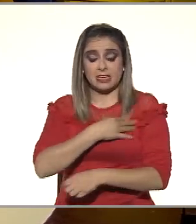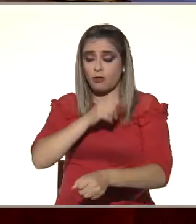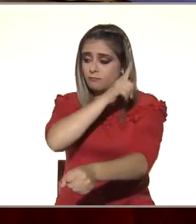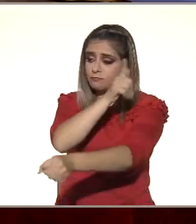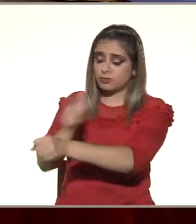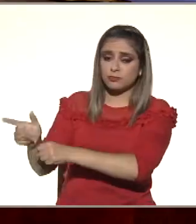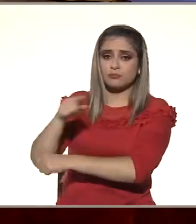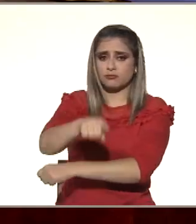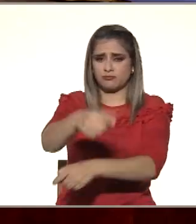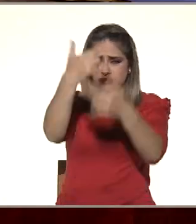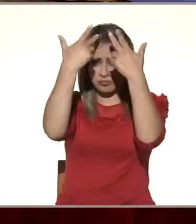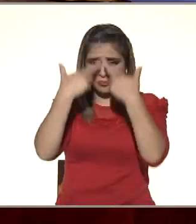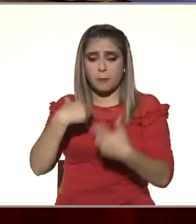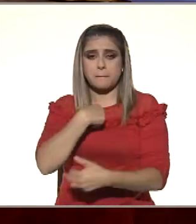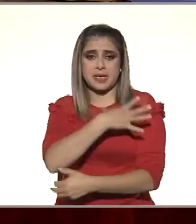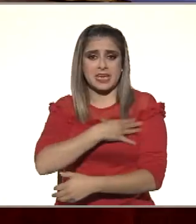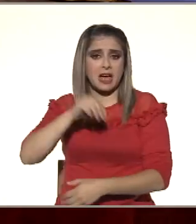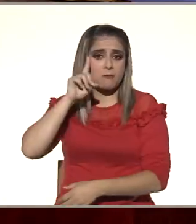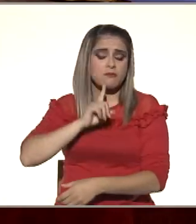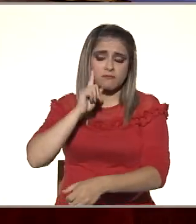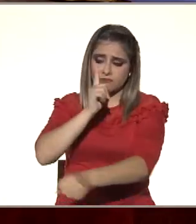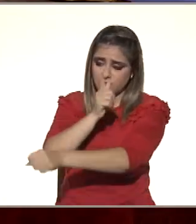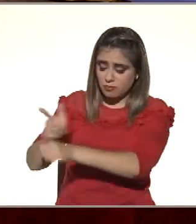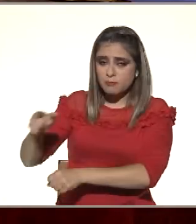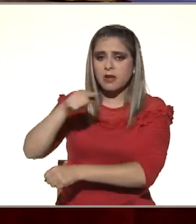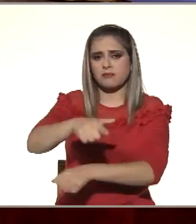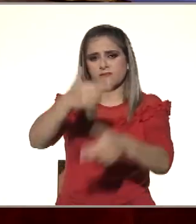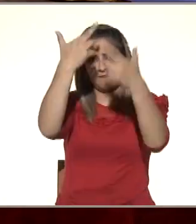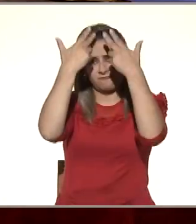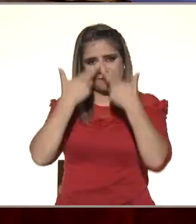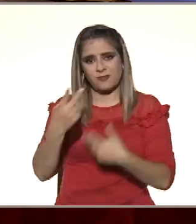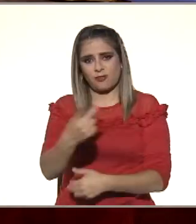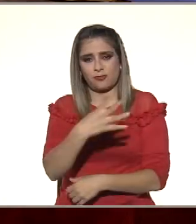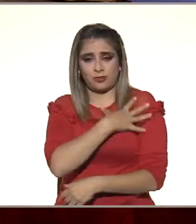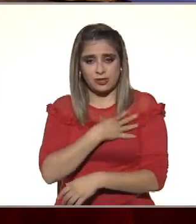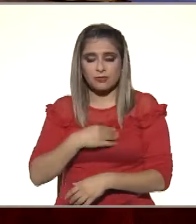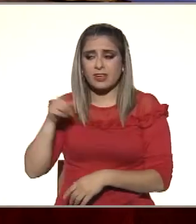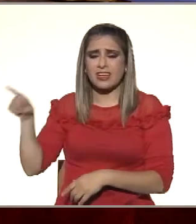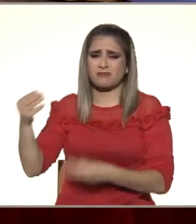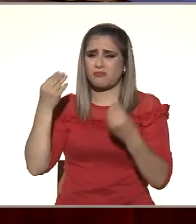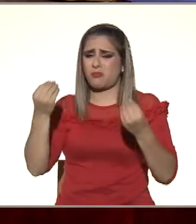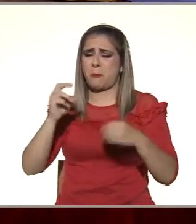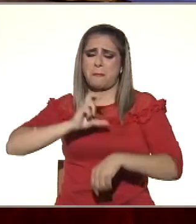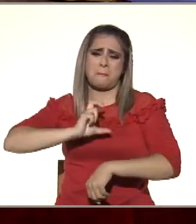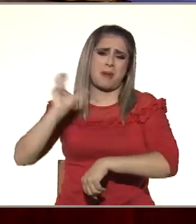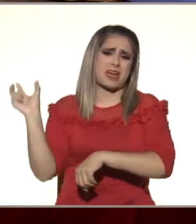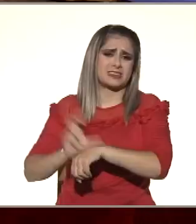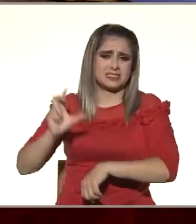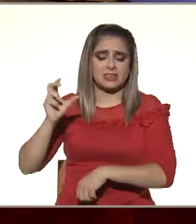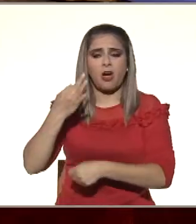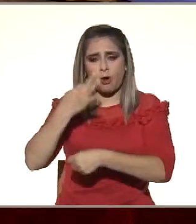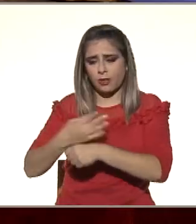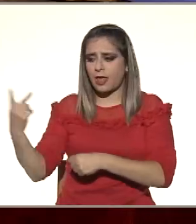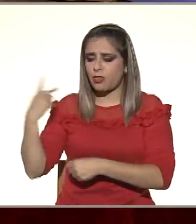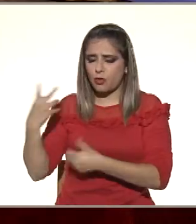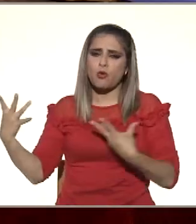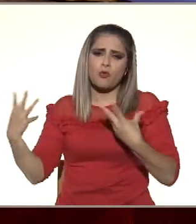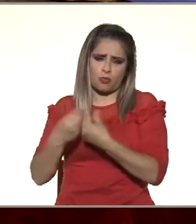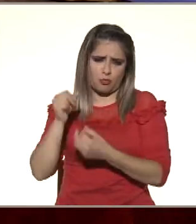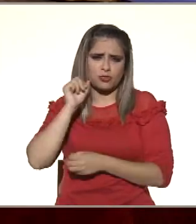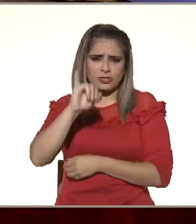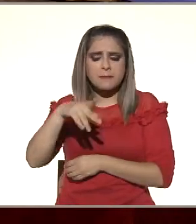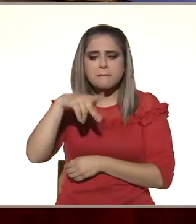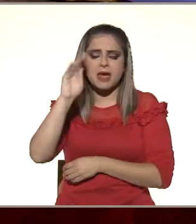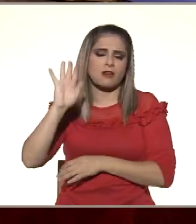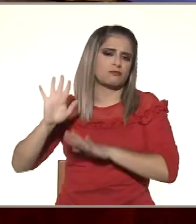Al igual que mi hija, también sufrió la infidelidad del padre. Aquí él es misógino y machista. Hoy seguimos juntos, pero no revueltos.